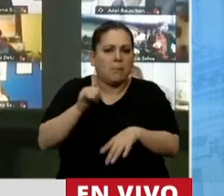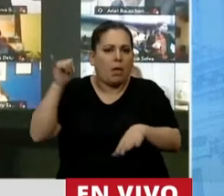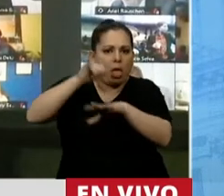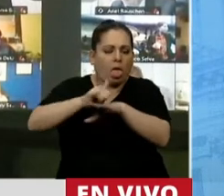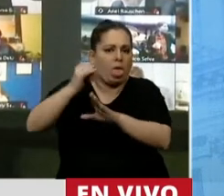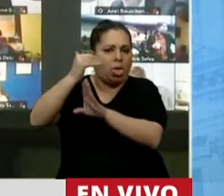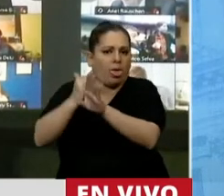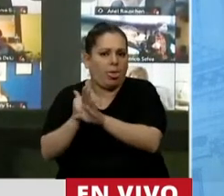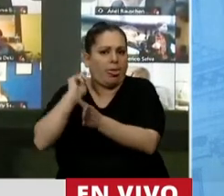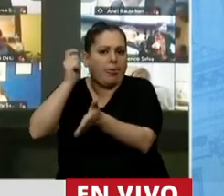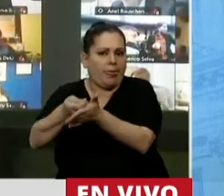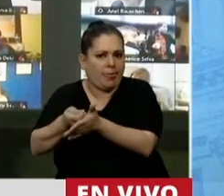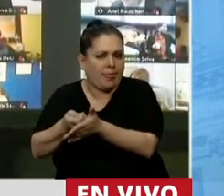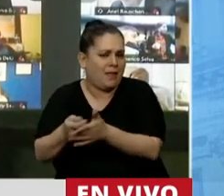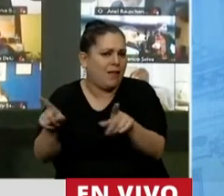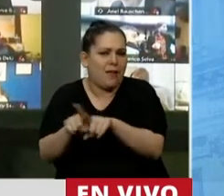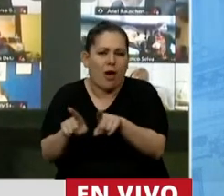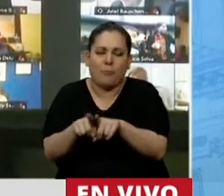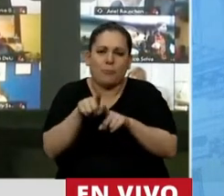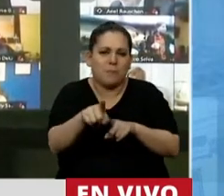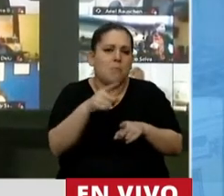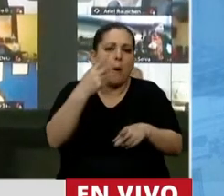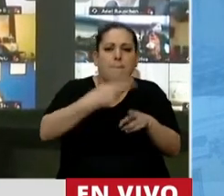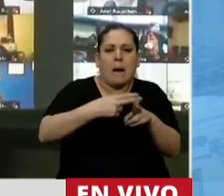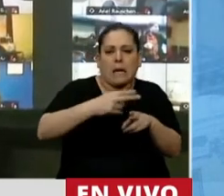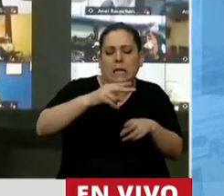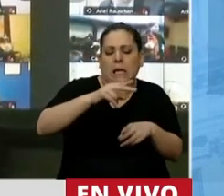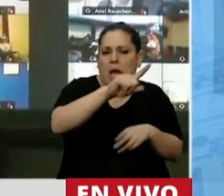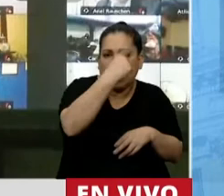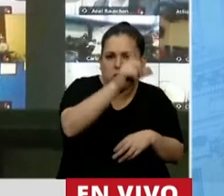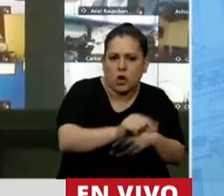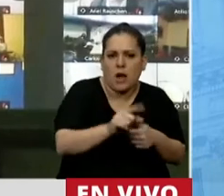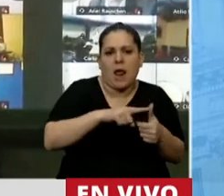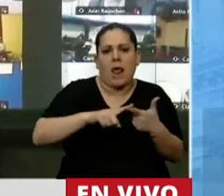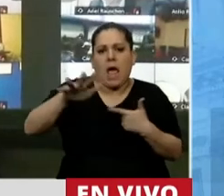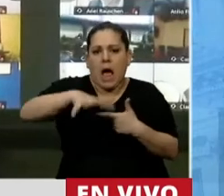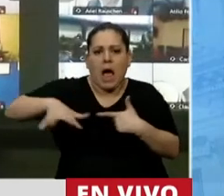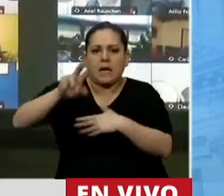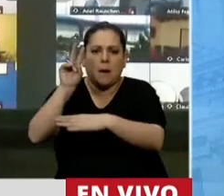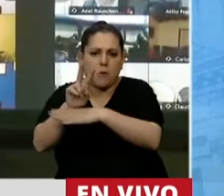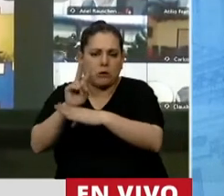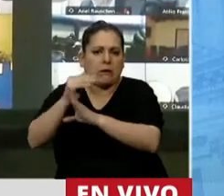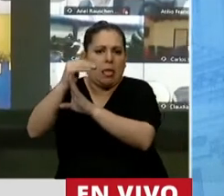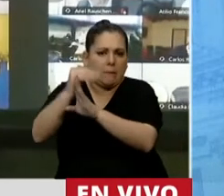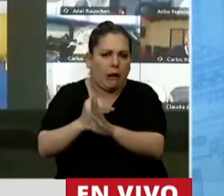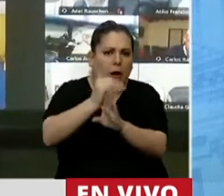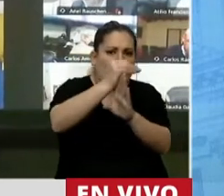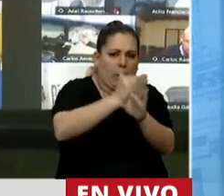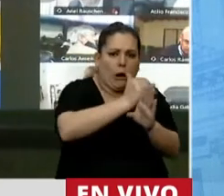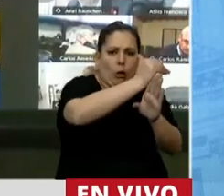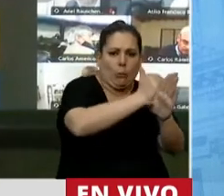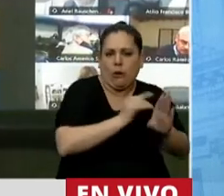el Sistema Nacional de Riesgo de Desastres, con parques nacionales, con áreas protegidas, con áreas marinas protegidas